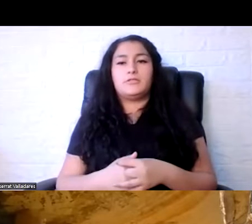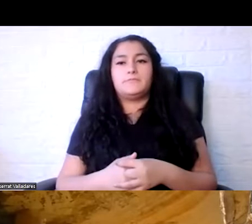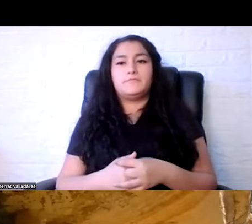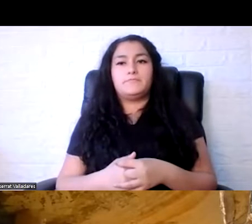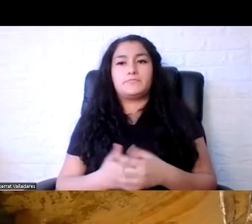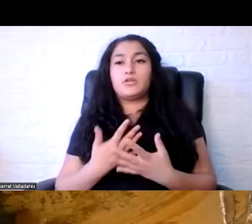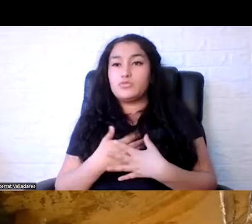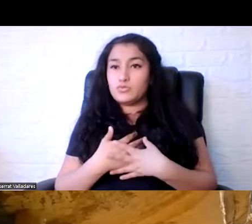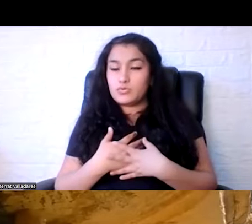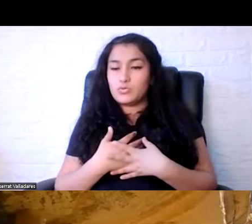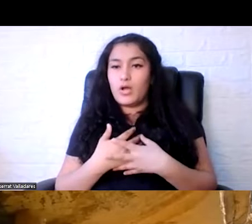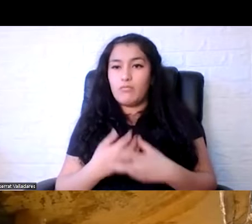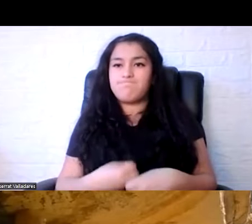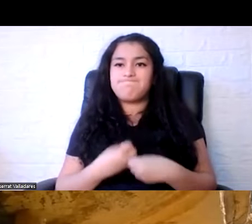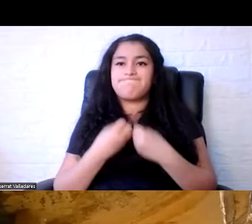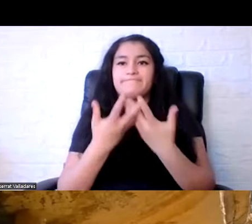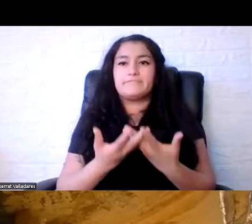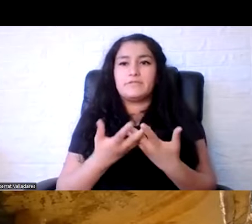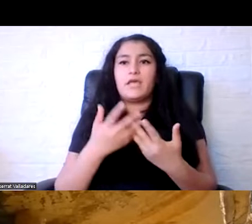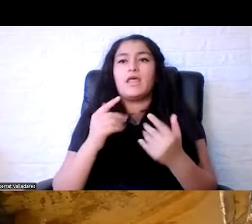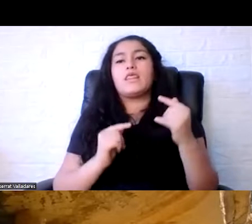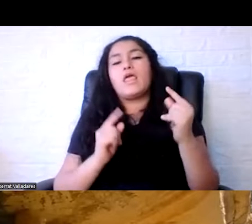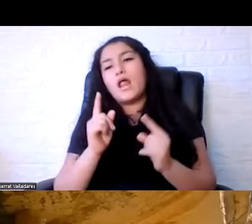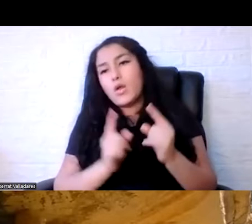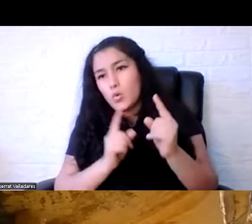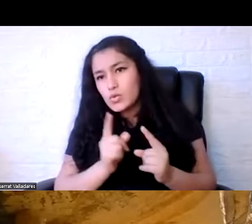voy a hablar de algunos de los